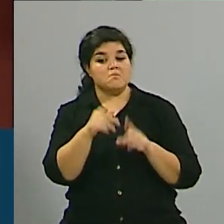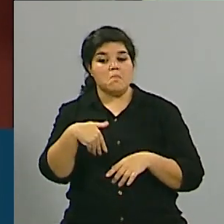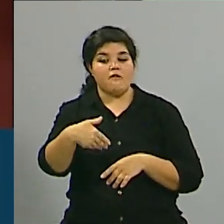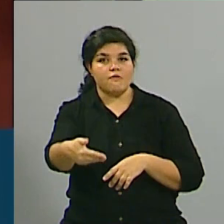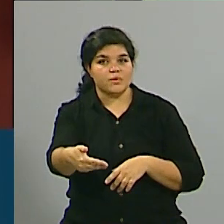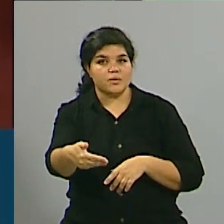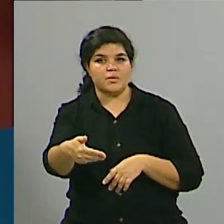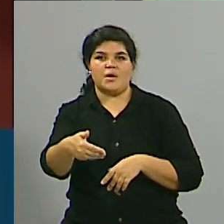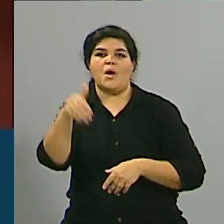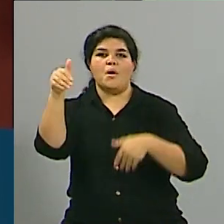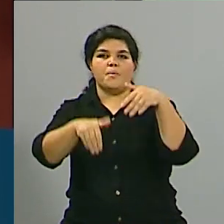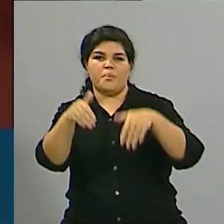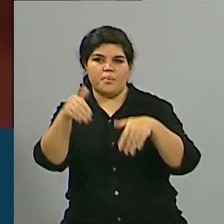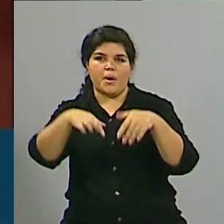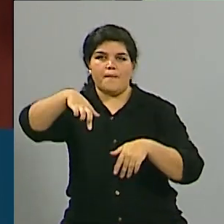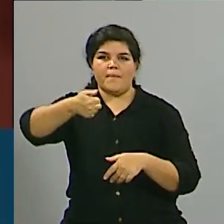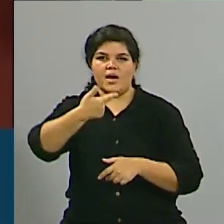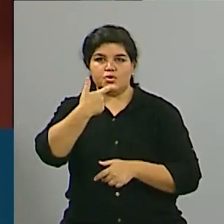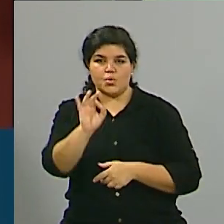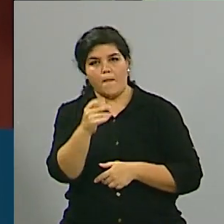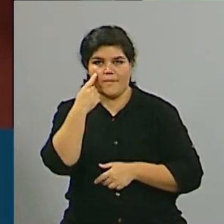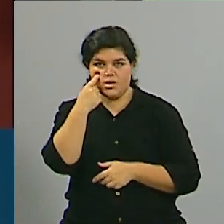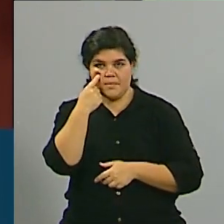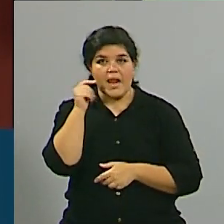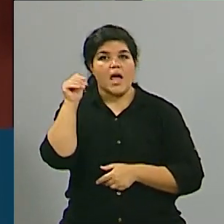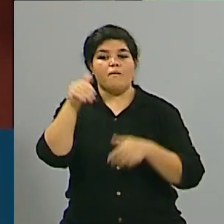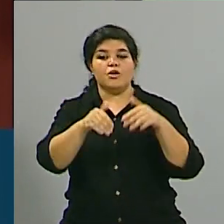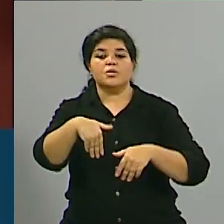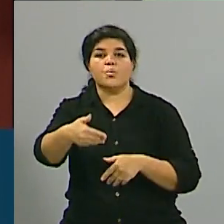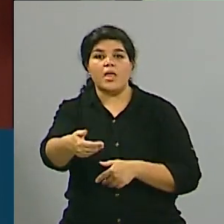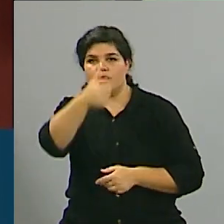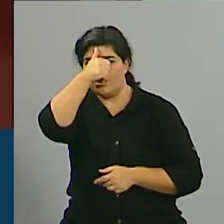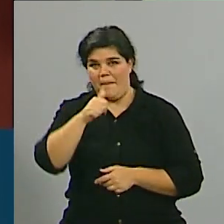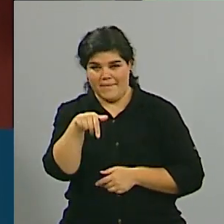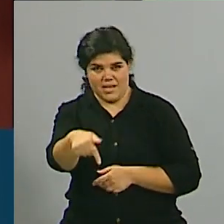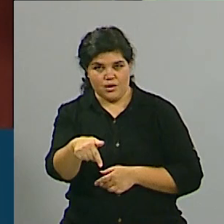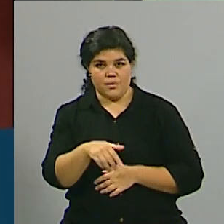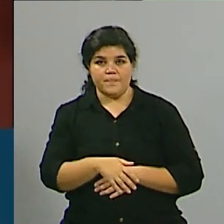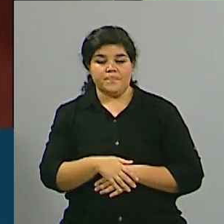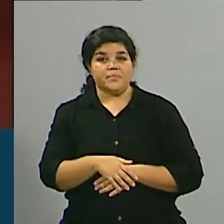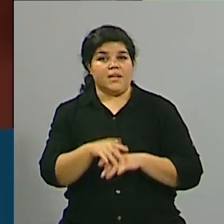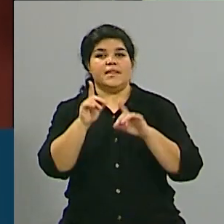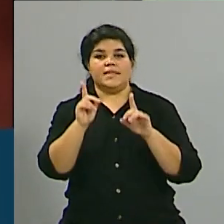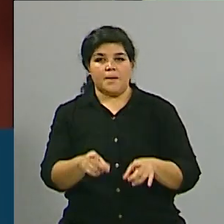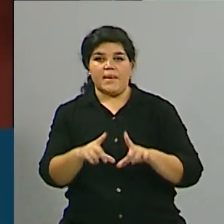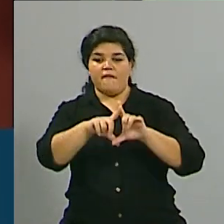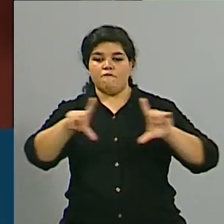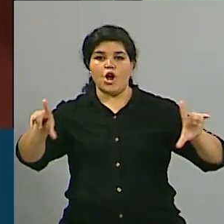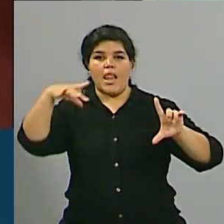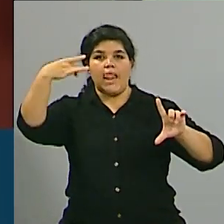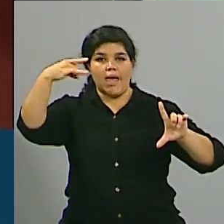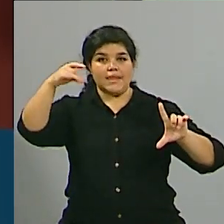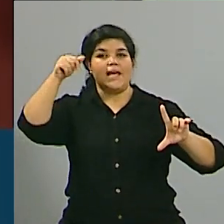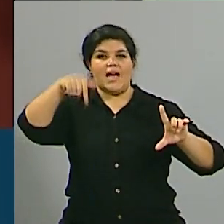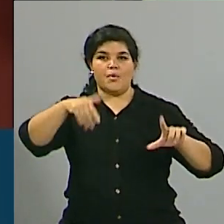elecciones, las PASO municipales. Recuerden que este próximo fin de semana y que además estará debutando la boleta única aquí